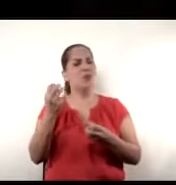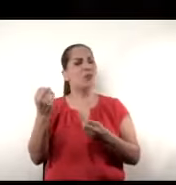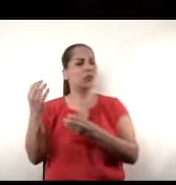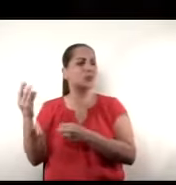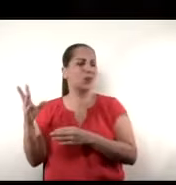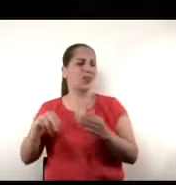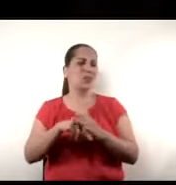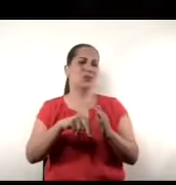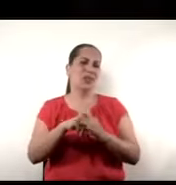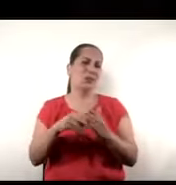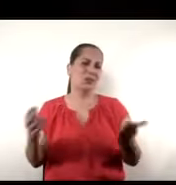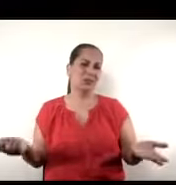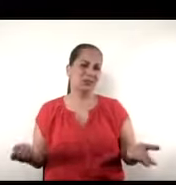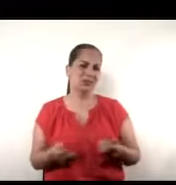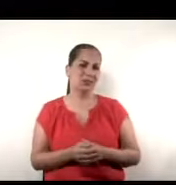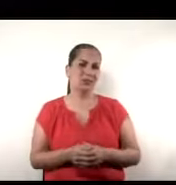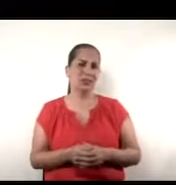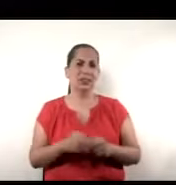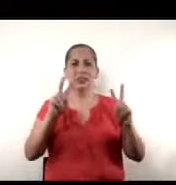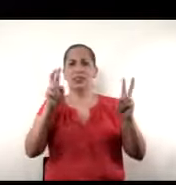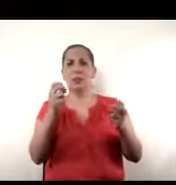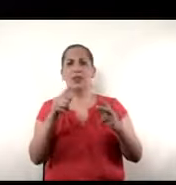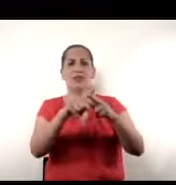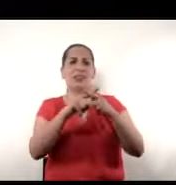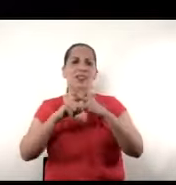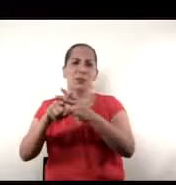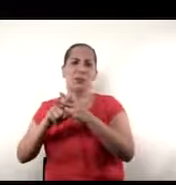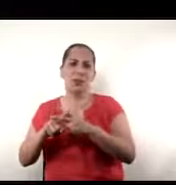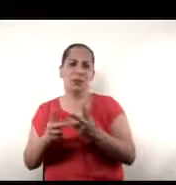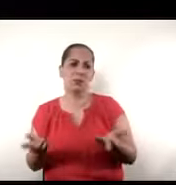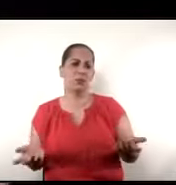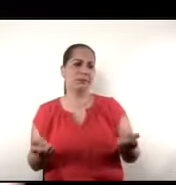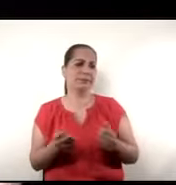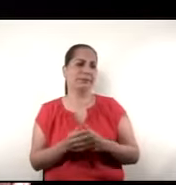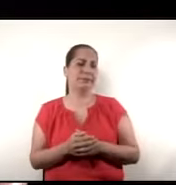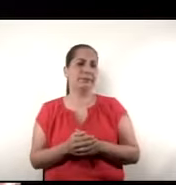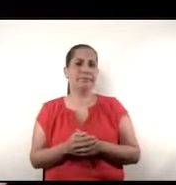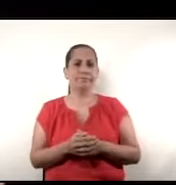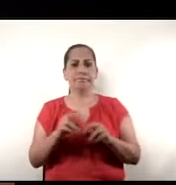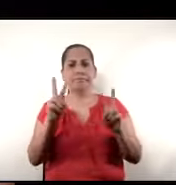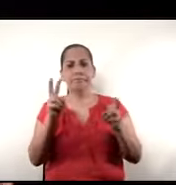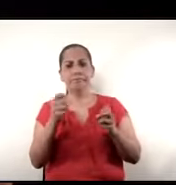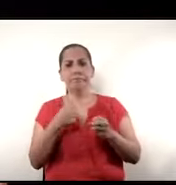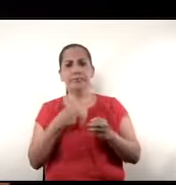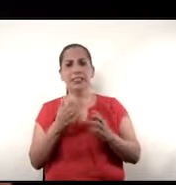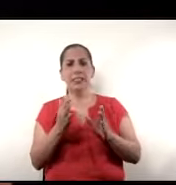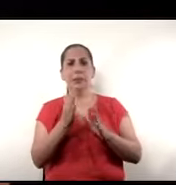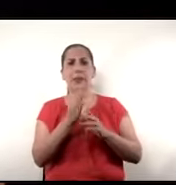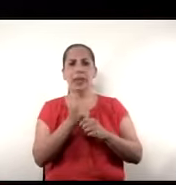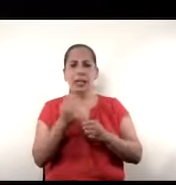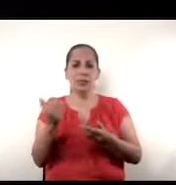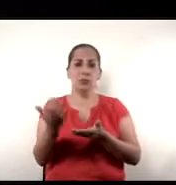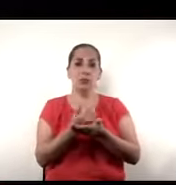Hay obstáculos también en el tema del financiamiento, en el tema del levantamiento de